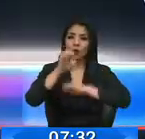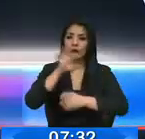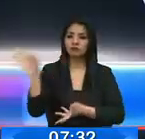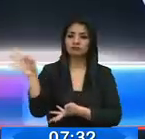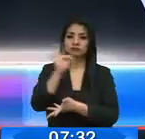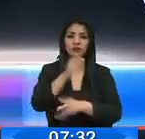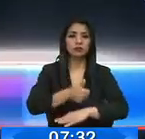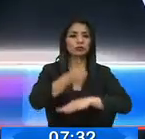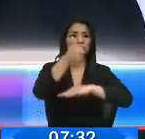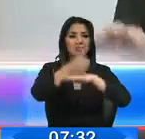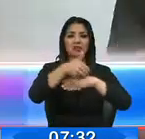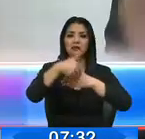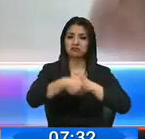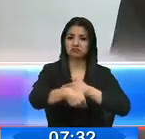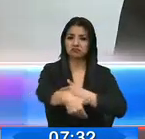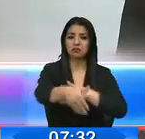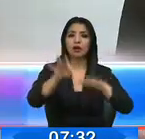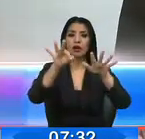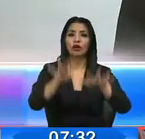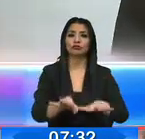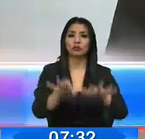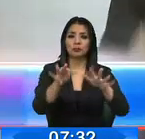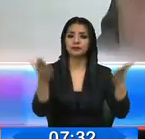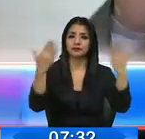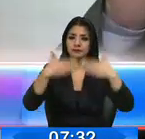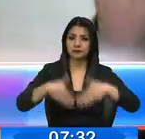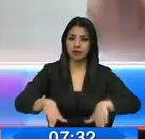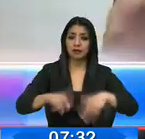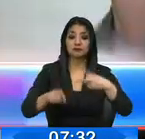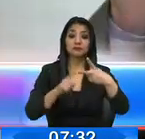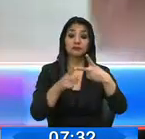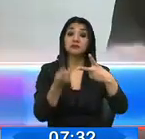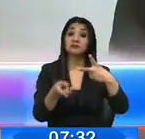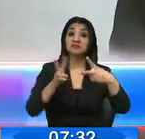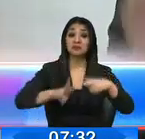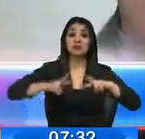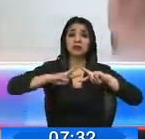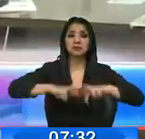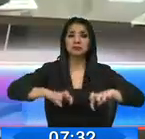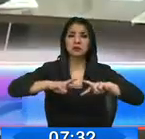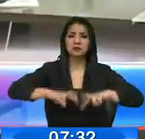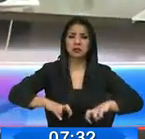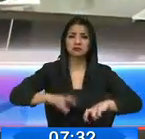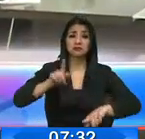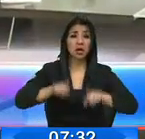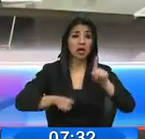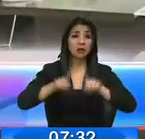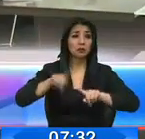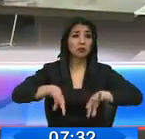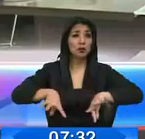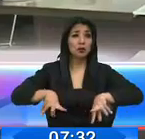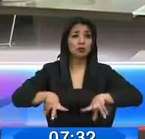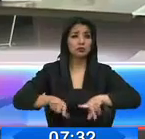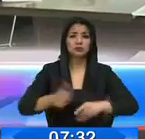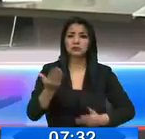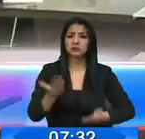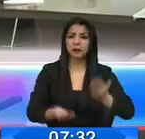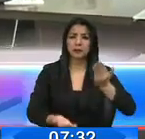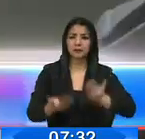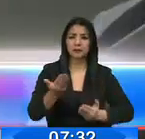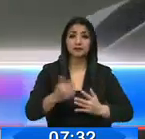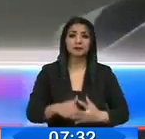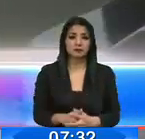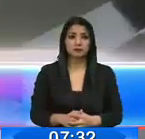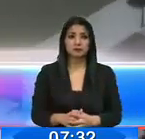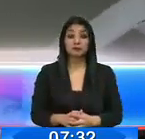a las autoridades durante estos 8 meses en el cargo, ha realizado también investigaciones de presuntos actos de corrupción, mismos que